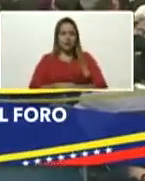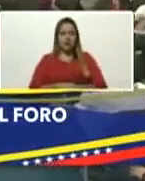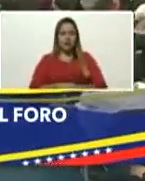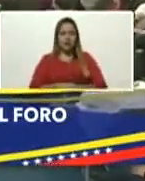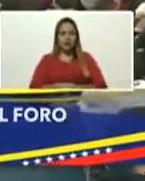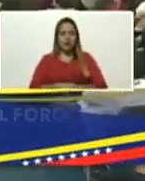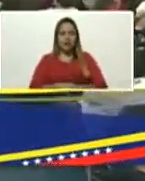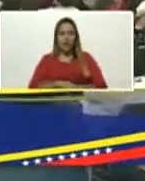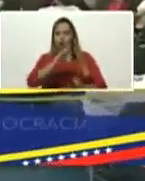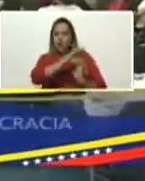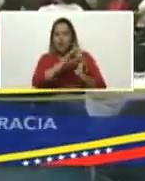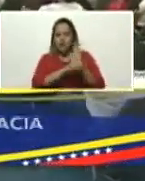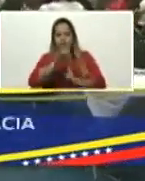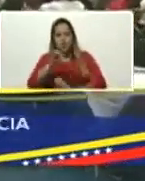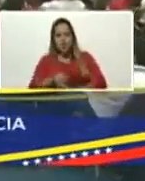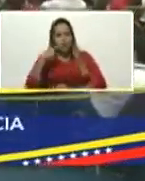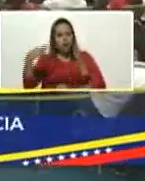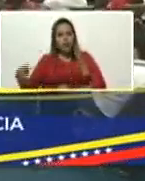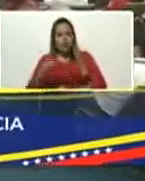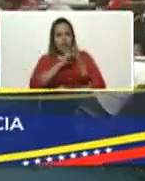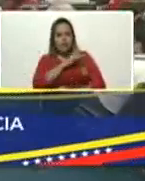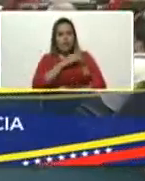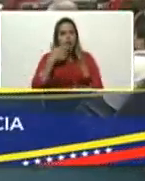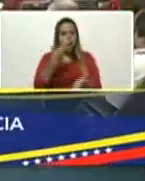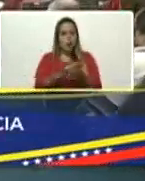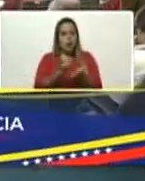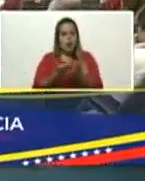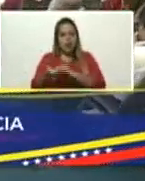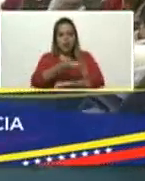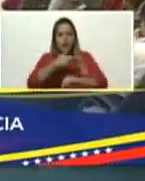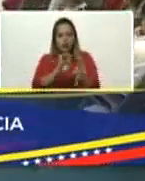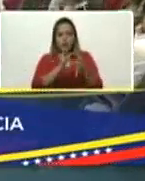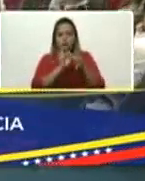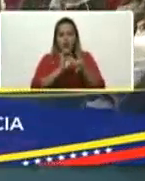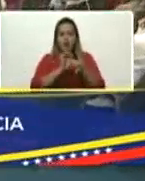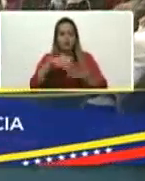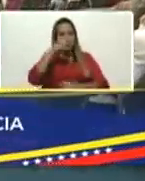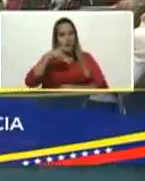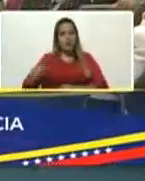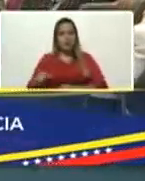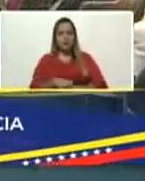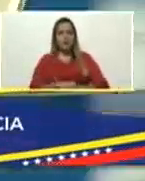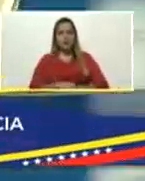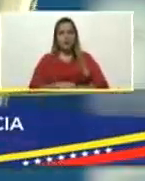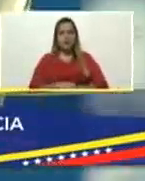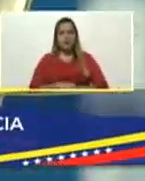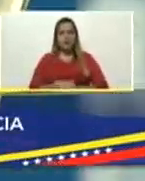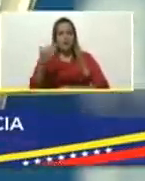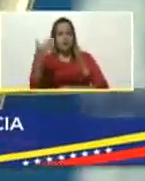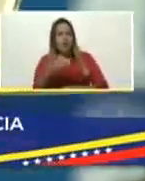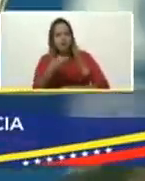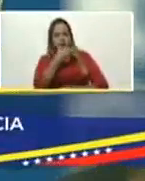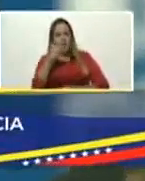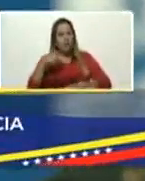Constitución política chilena, propuesta del gobierno de la Unidad Popular. Vendrán mejores